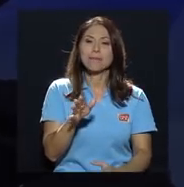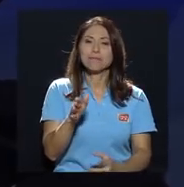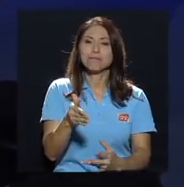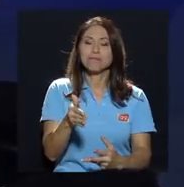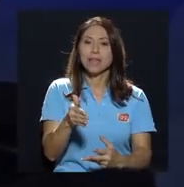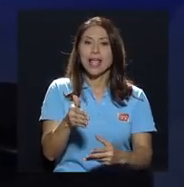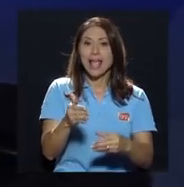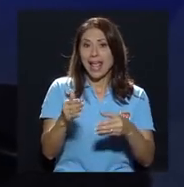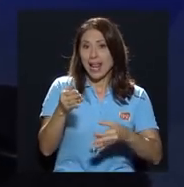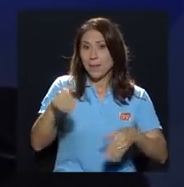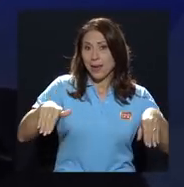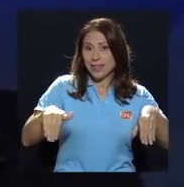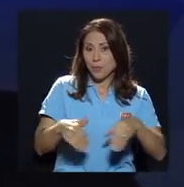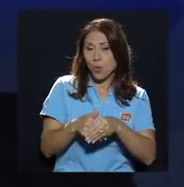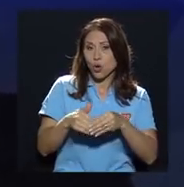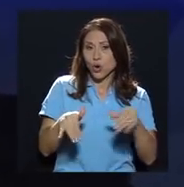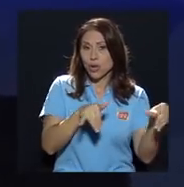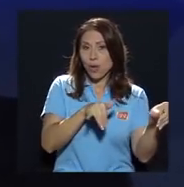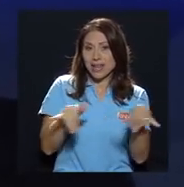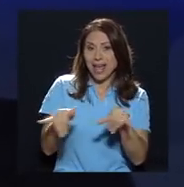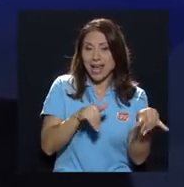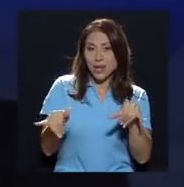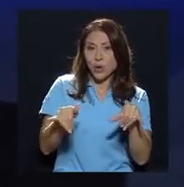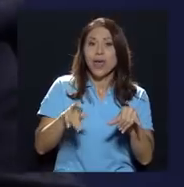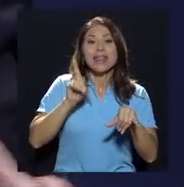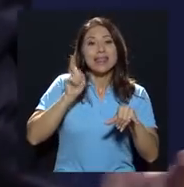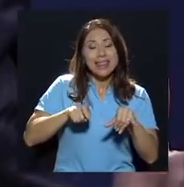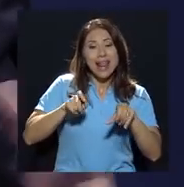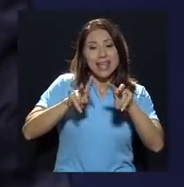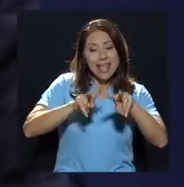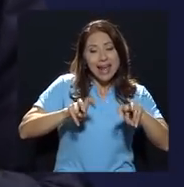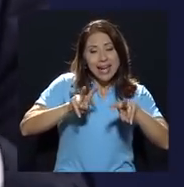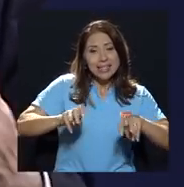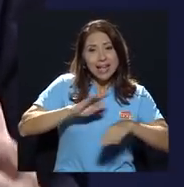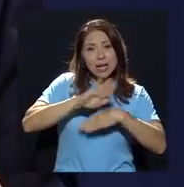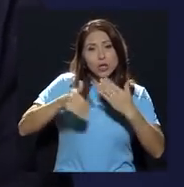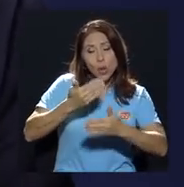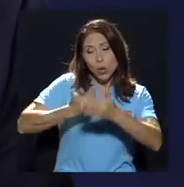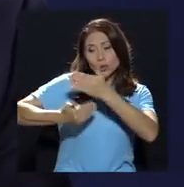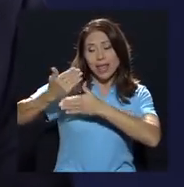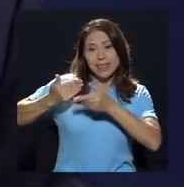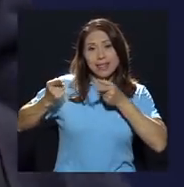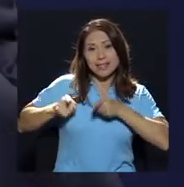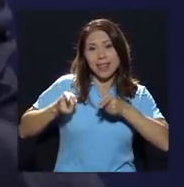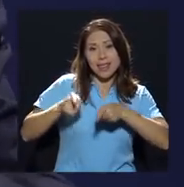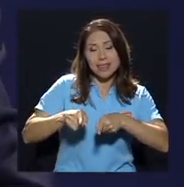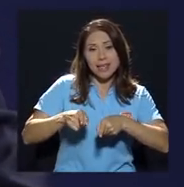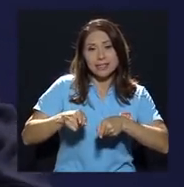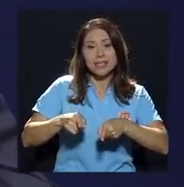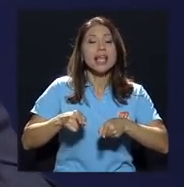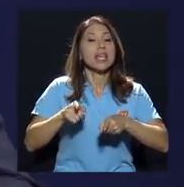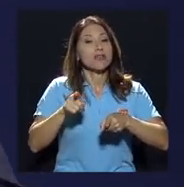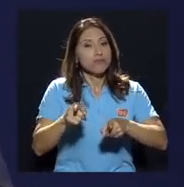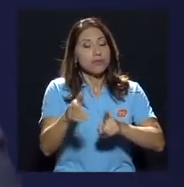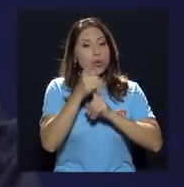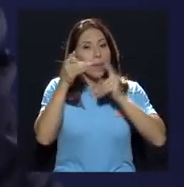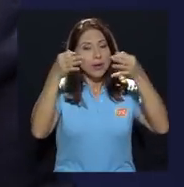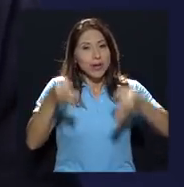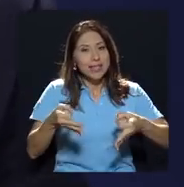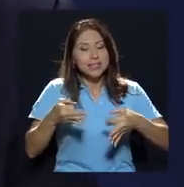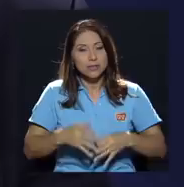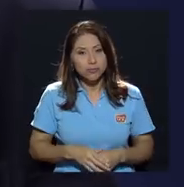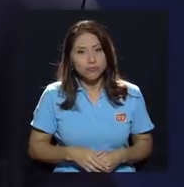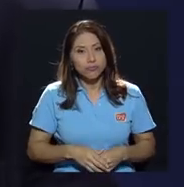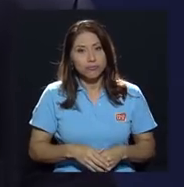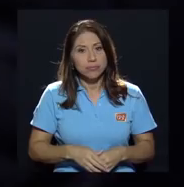del matrimonio y martín amigo igualitario tendrá que analizar todos estos antecedentes y tomar una